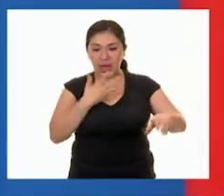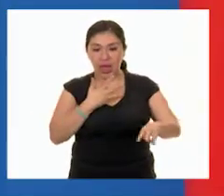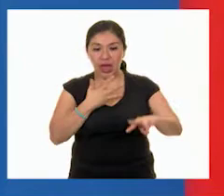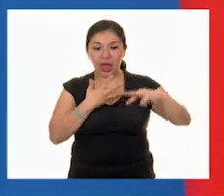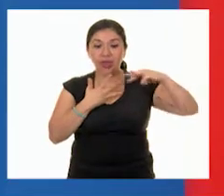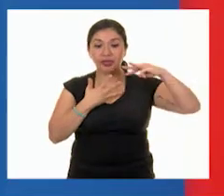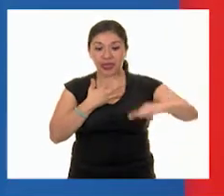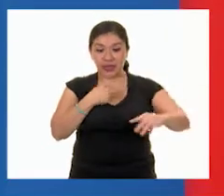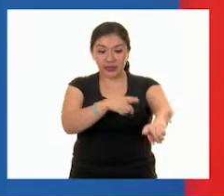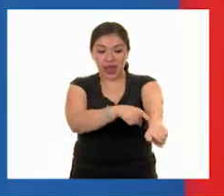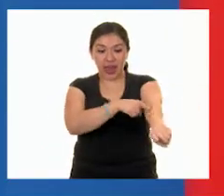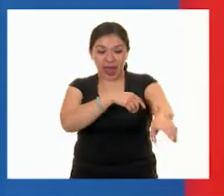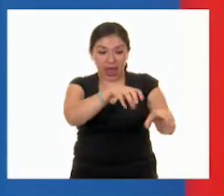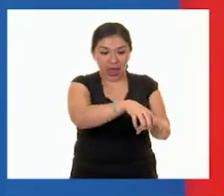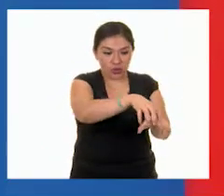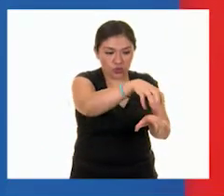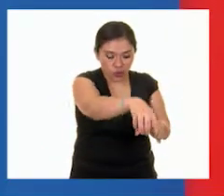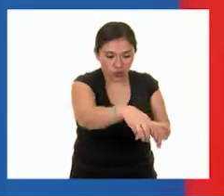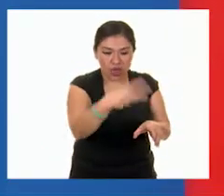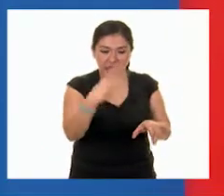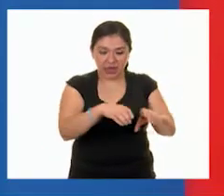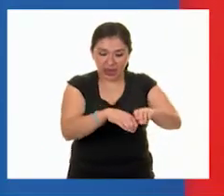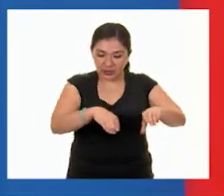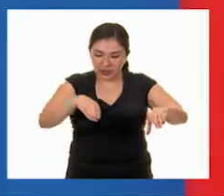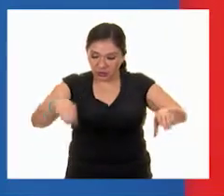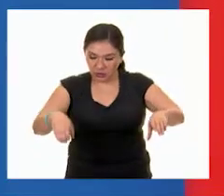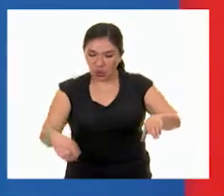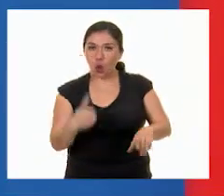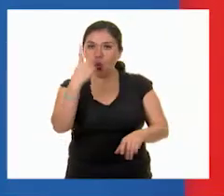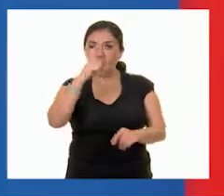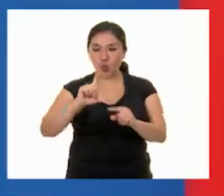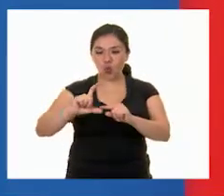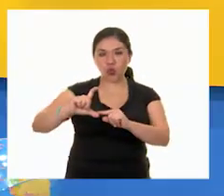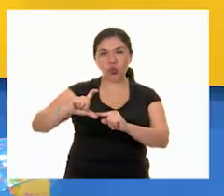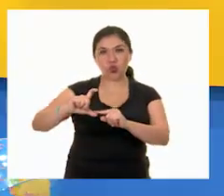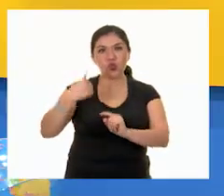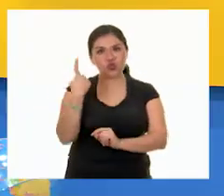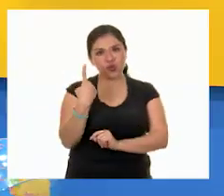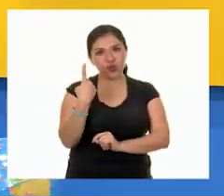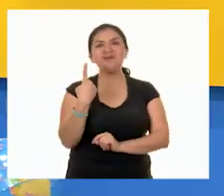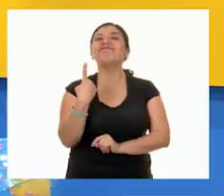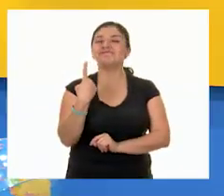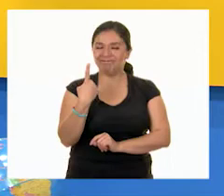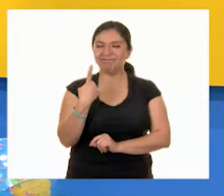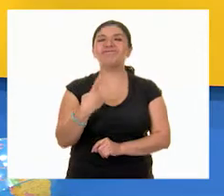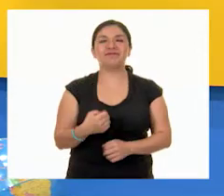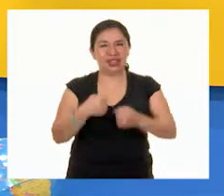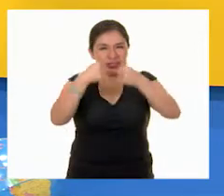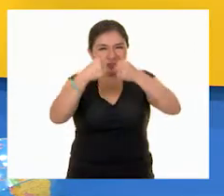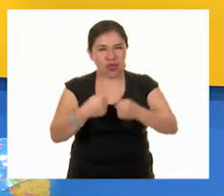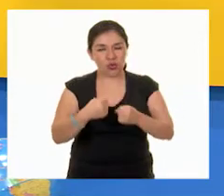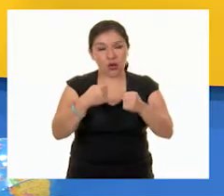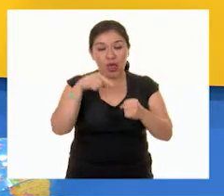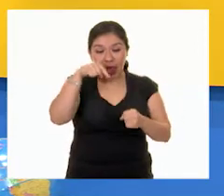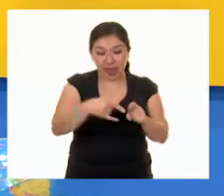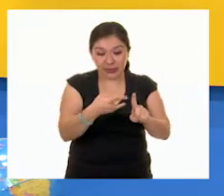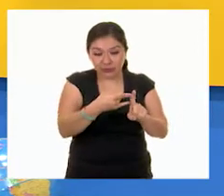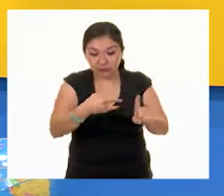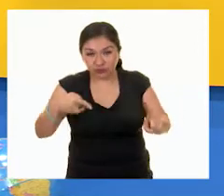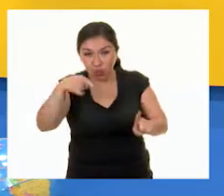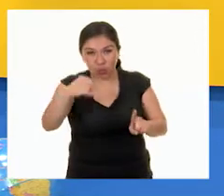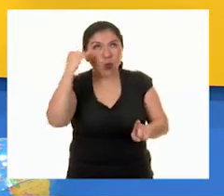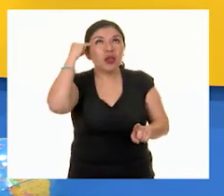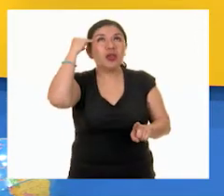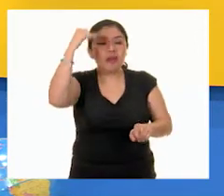de largo, 3 de ancho y 1 de altura. Seguramente el prisma rectangular que